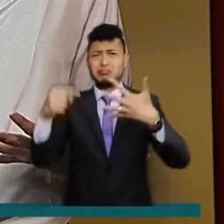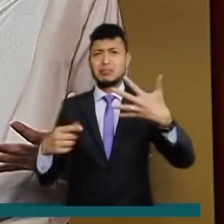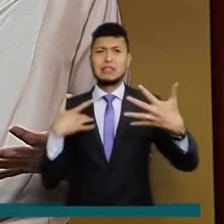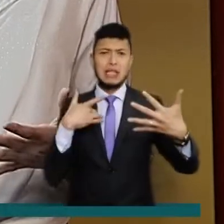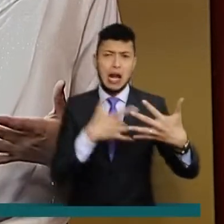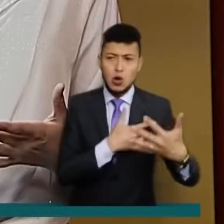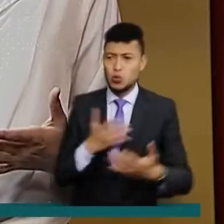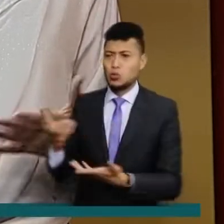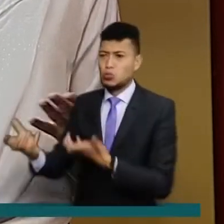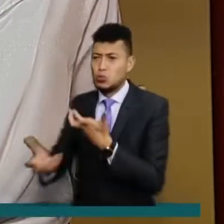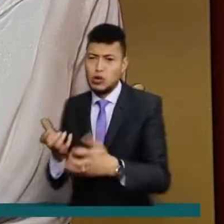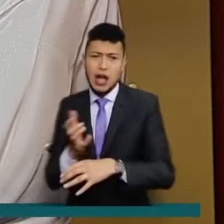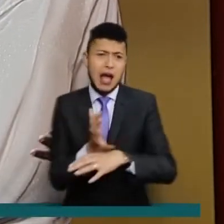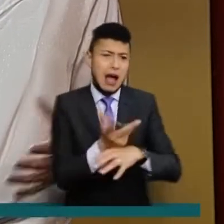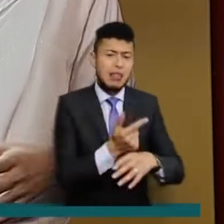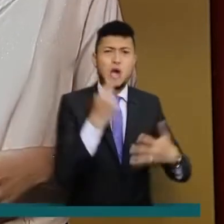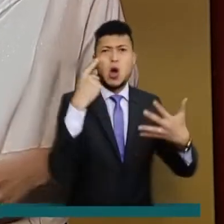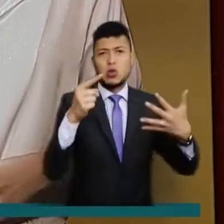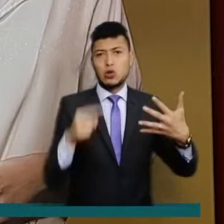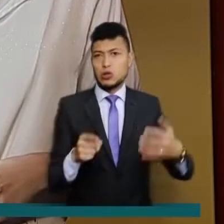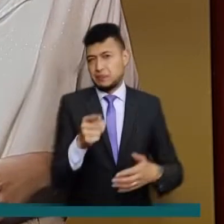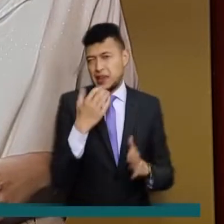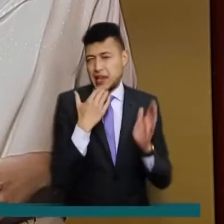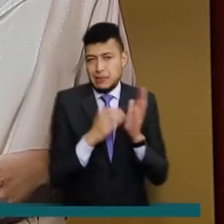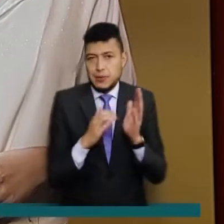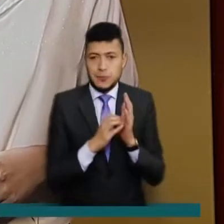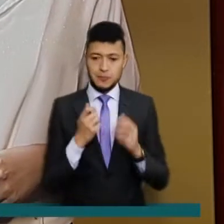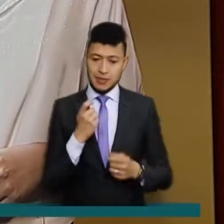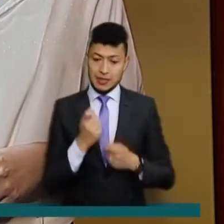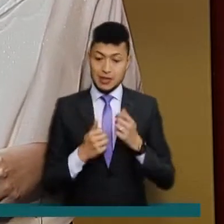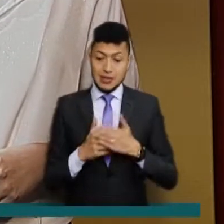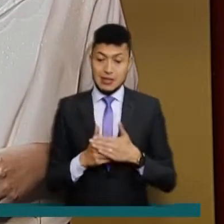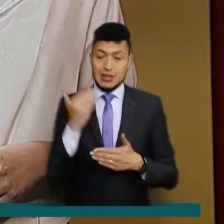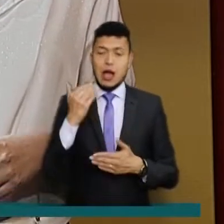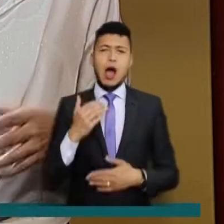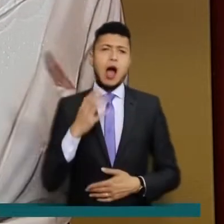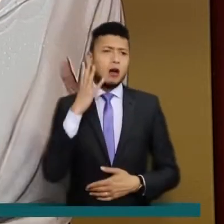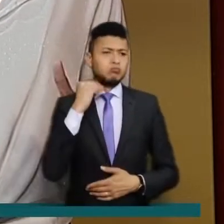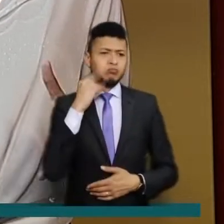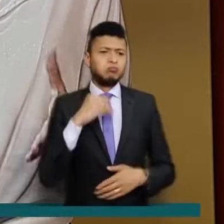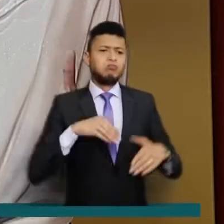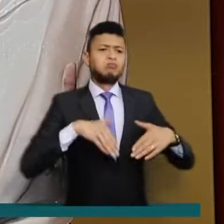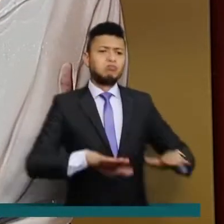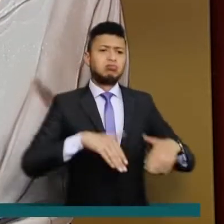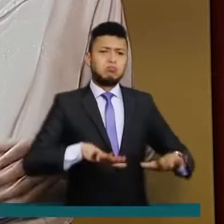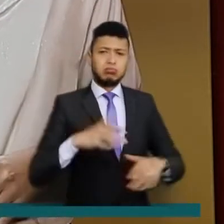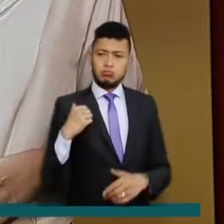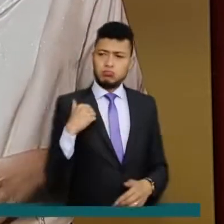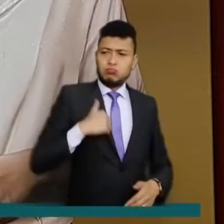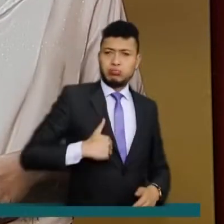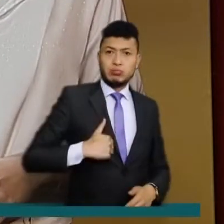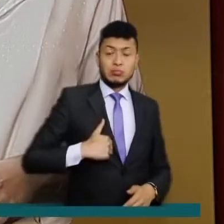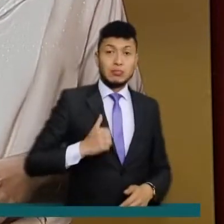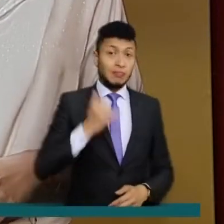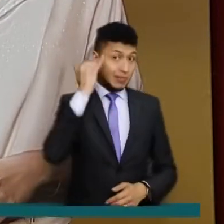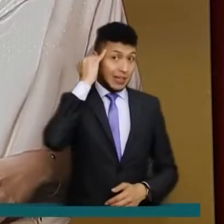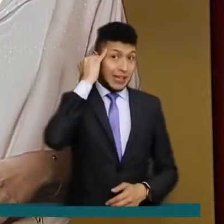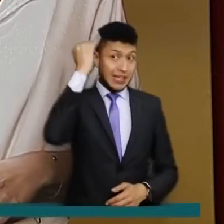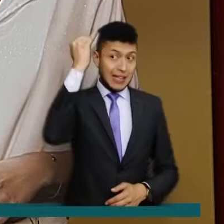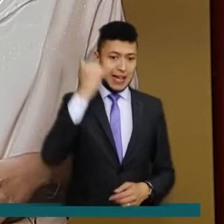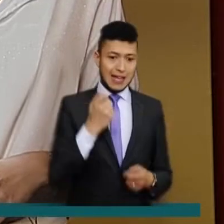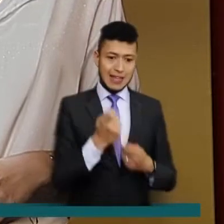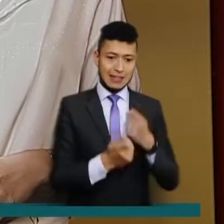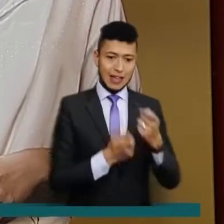salud, culinarios, de artesanías y más. Supongamos que un emprendedor es experto en confección de carteras, razón por la cual creó